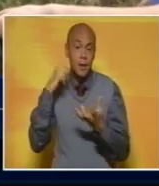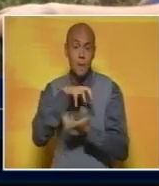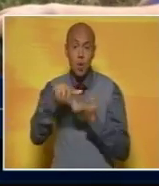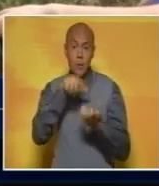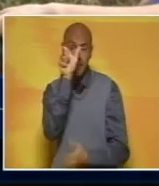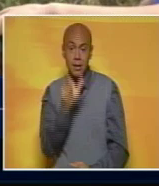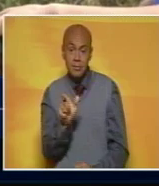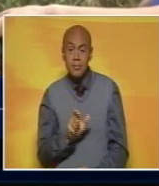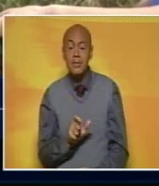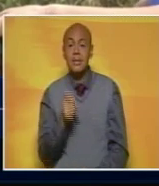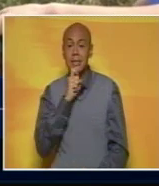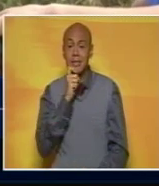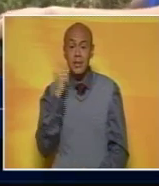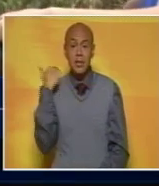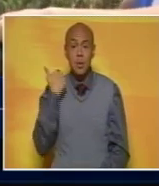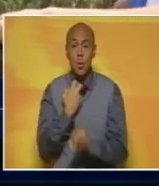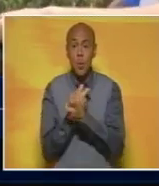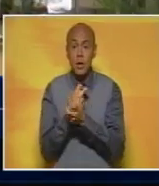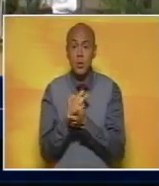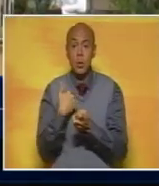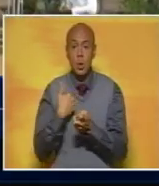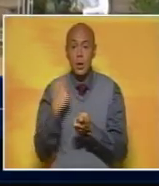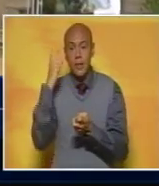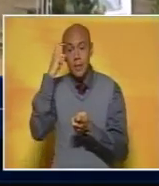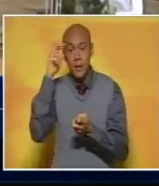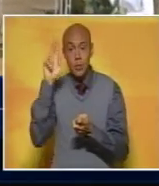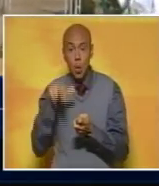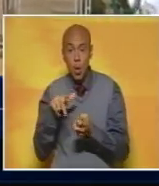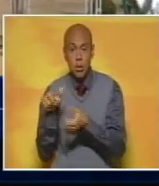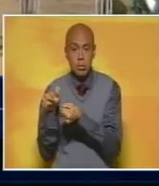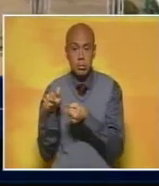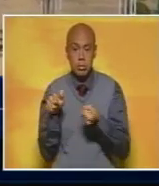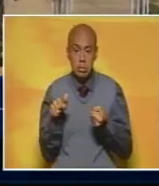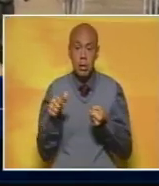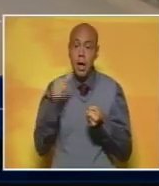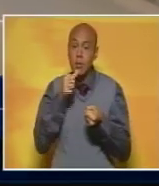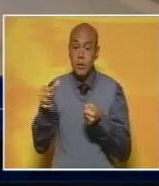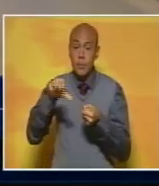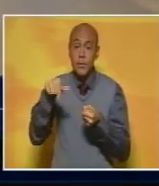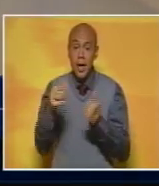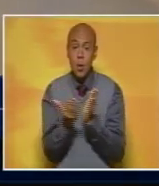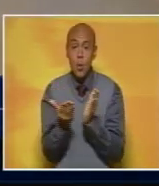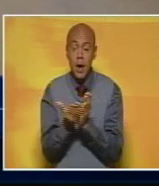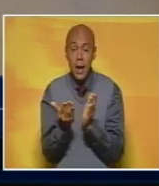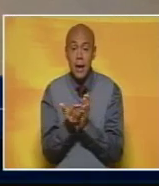los días tenemos que agarrar con esos carritos con agua. En el colegio de San Rafael, los niños